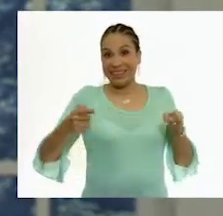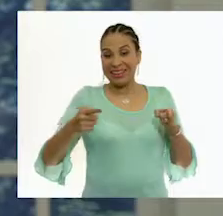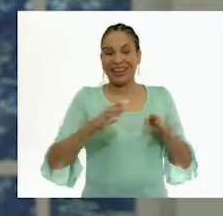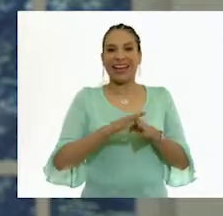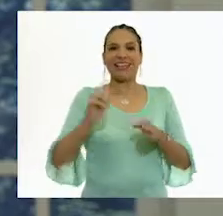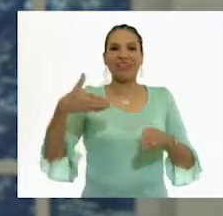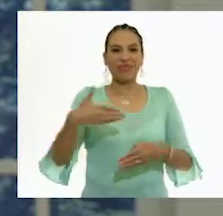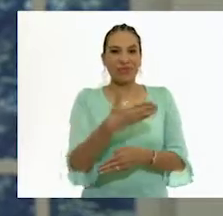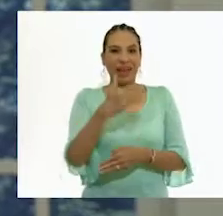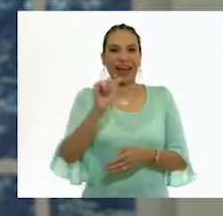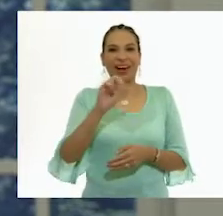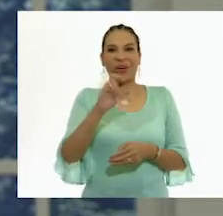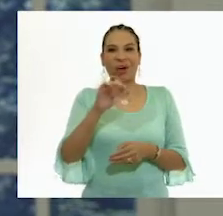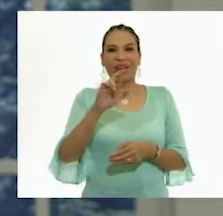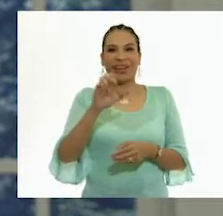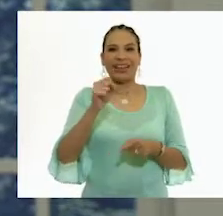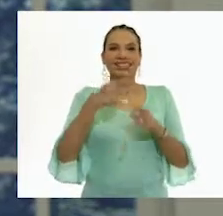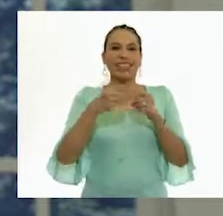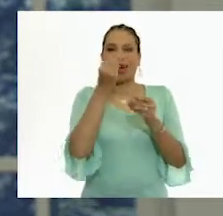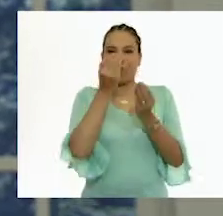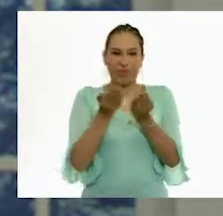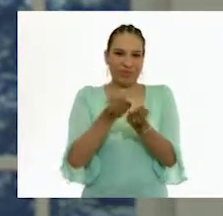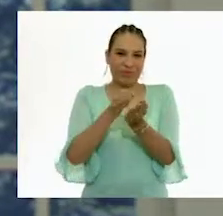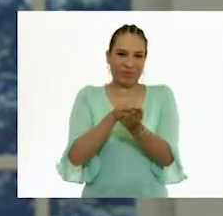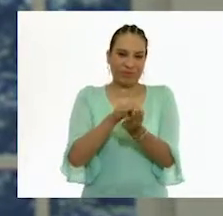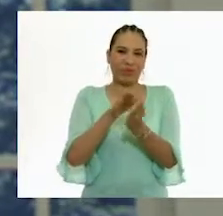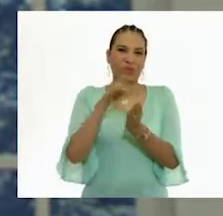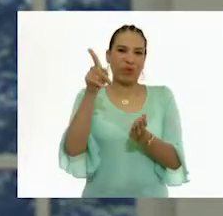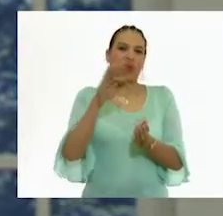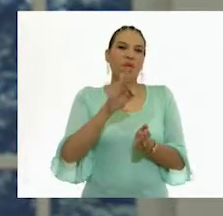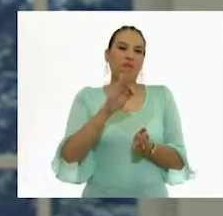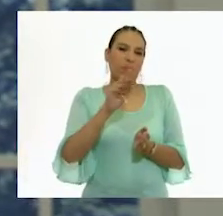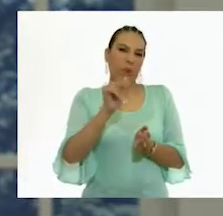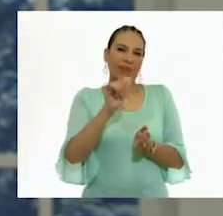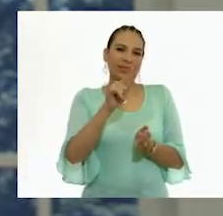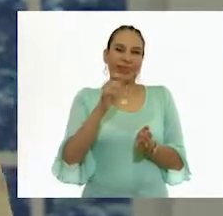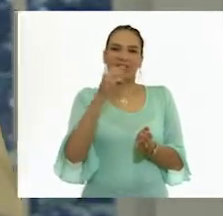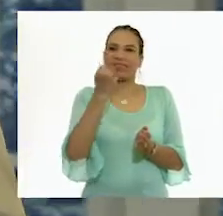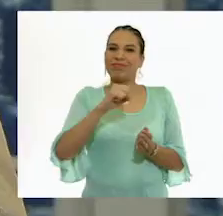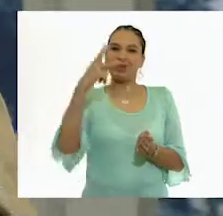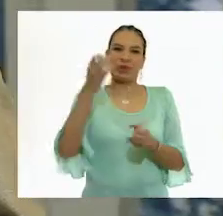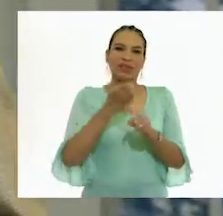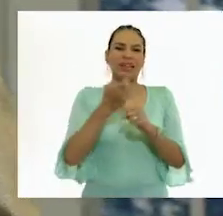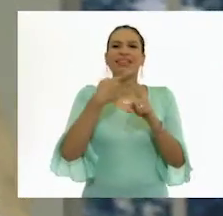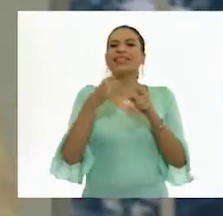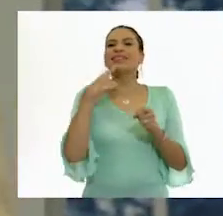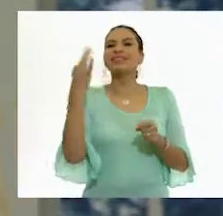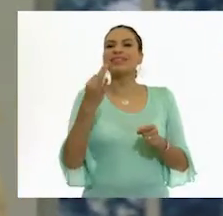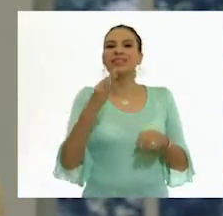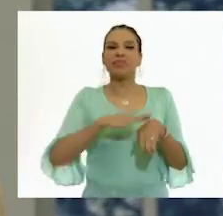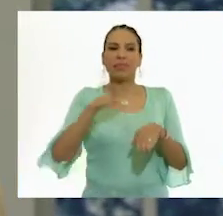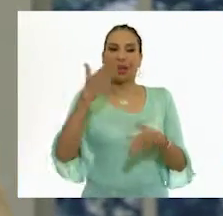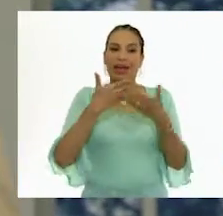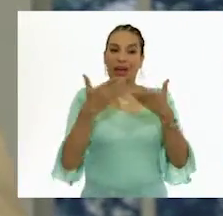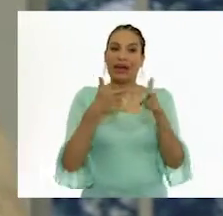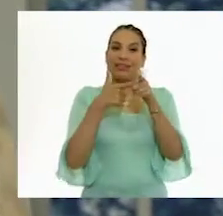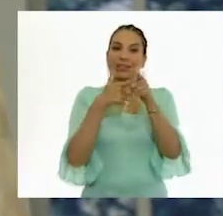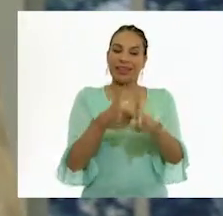truchas arcoíris y de los pastes famosos, propios del estado y de otras delicias más. Sigamos